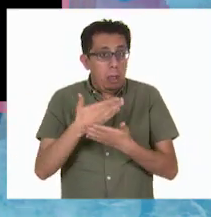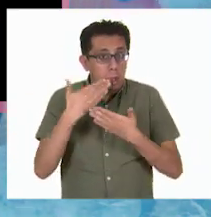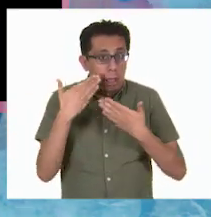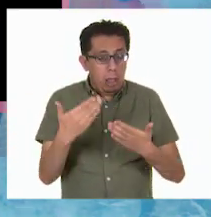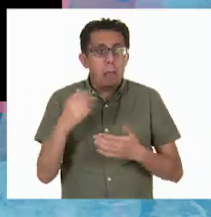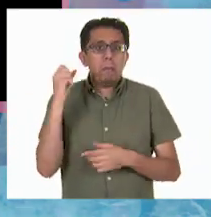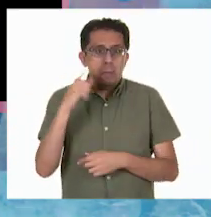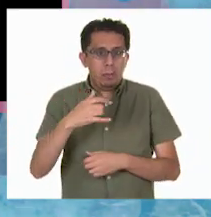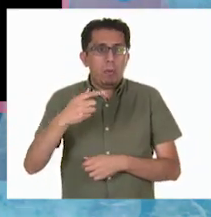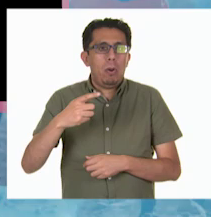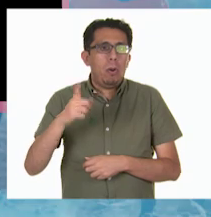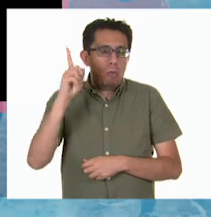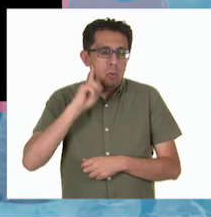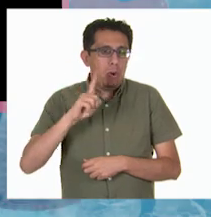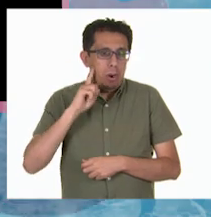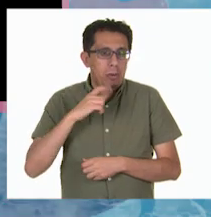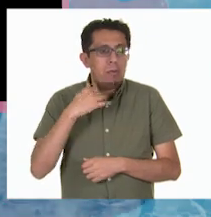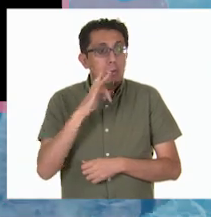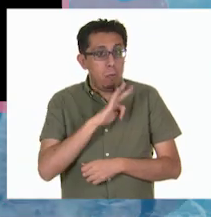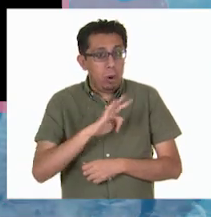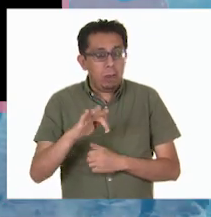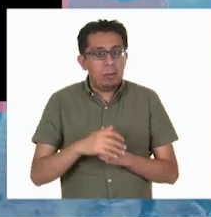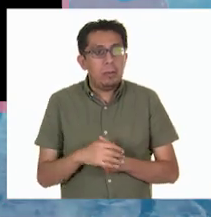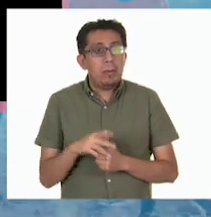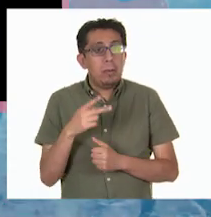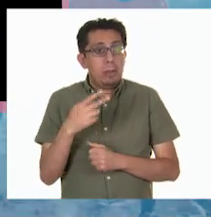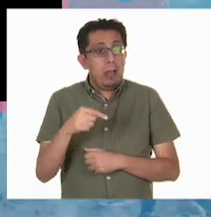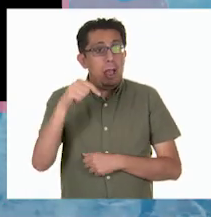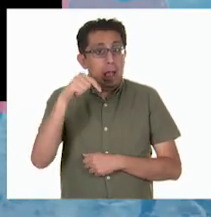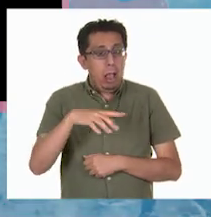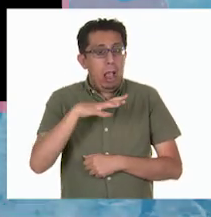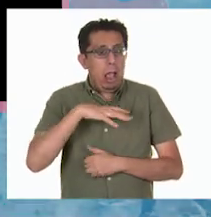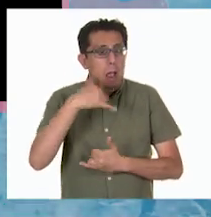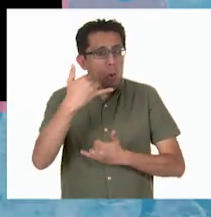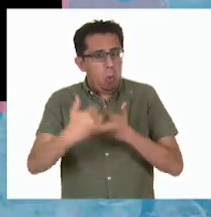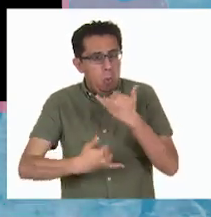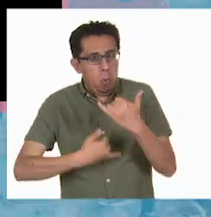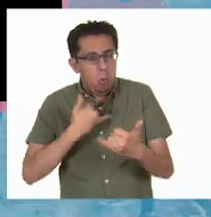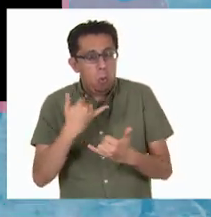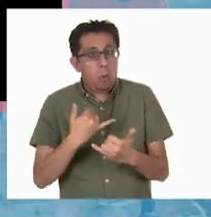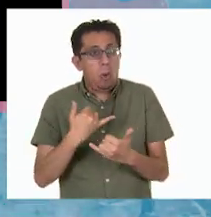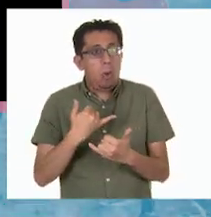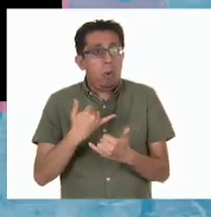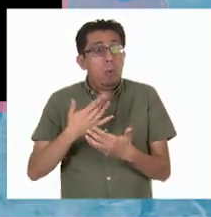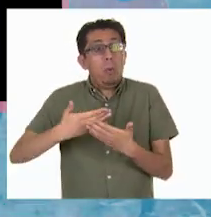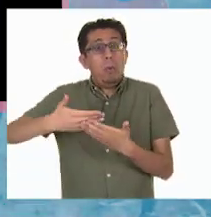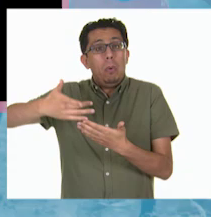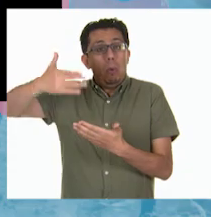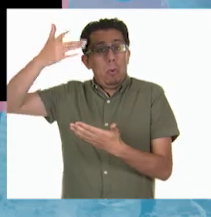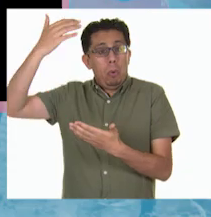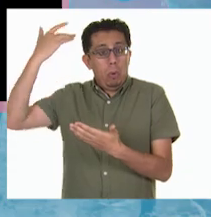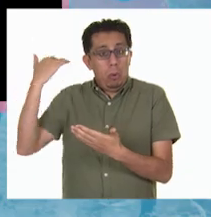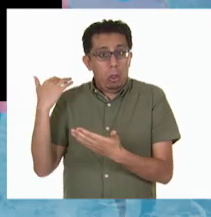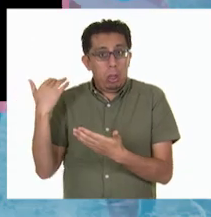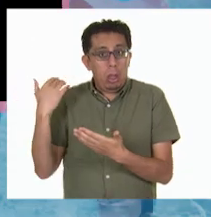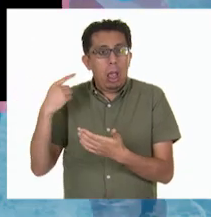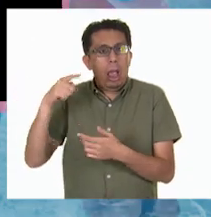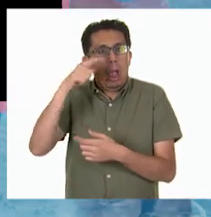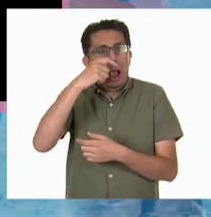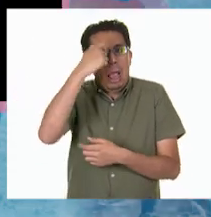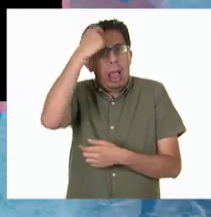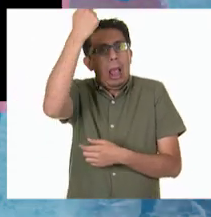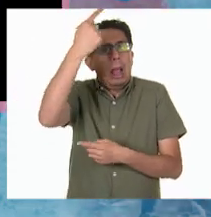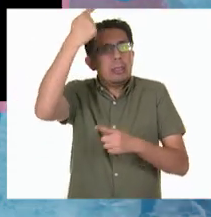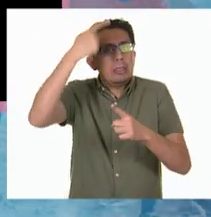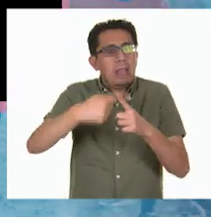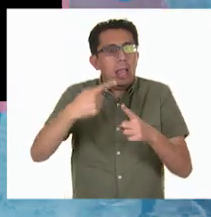los juegan mujeres. Pero aquí hay juegos que desde hace mucho los inventaron las